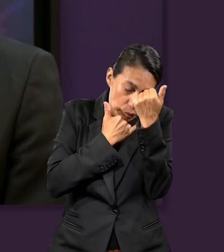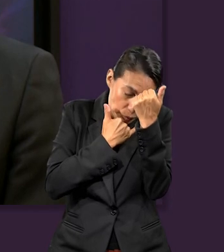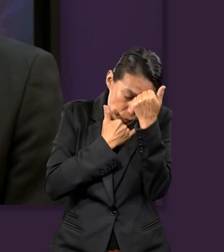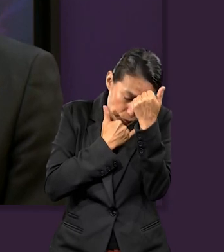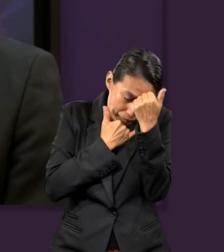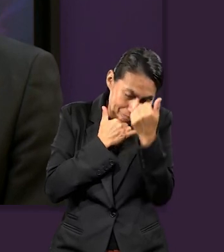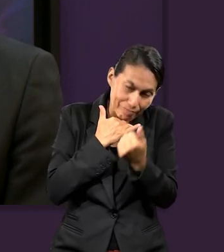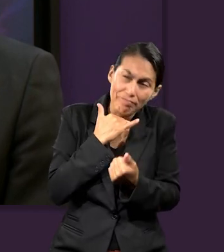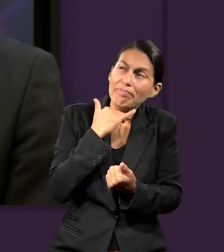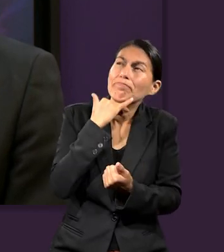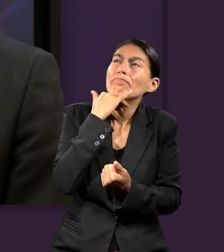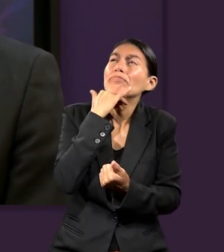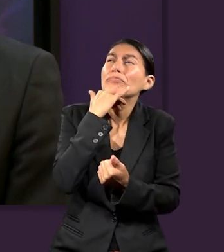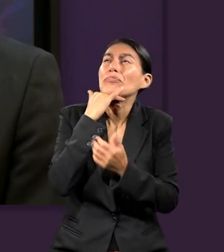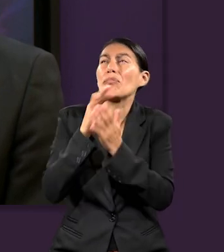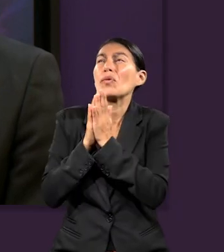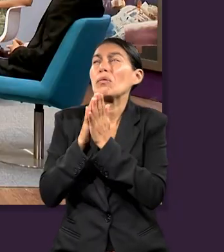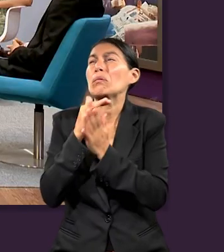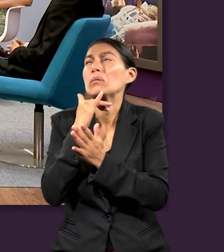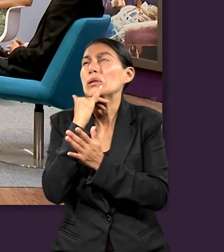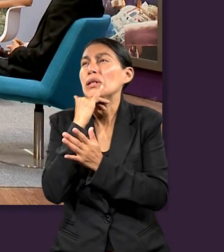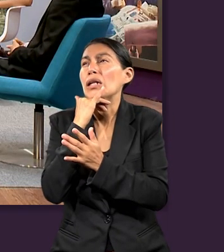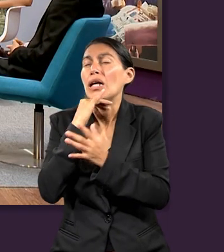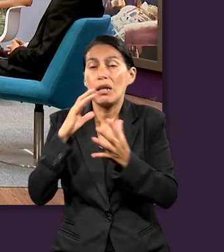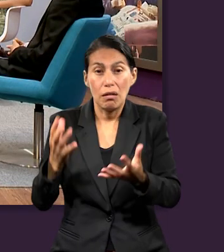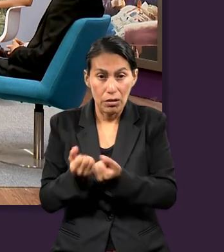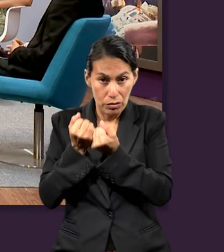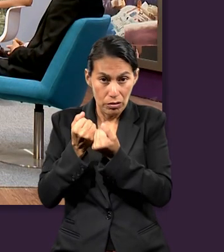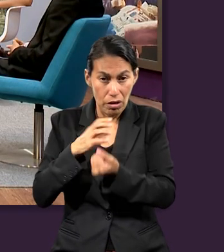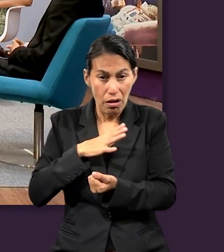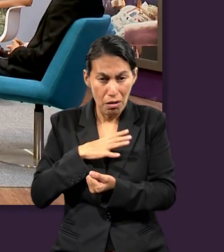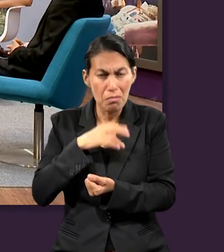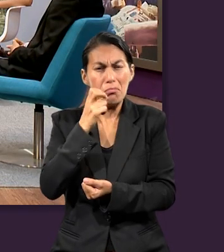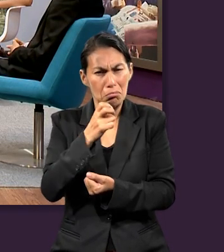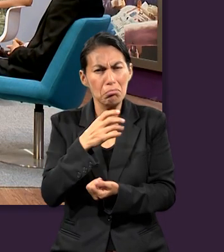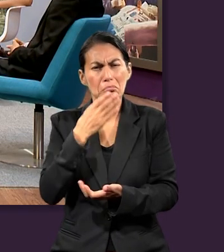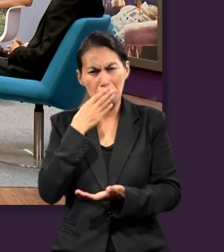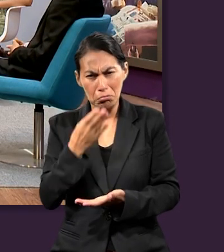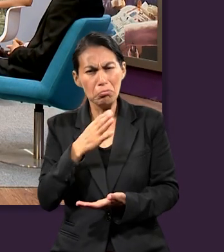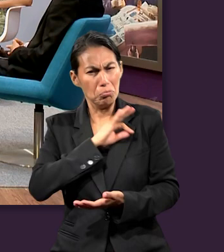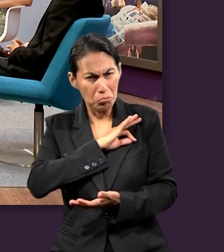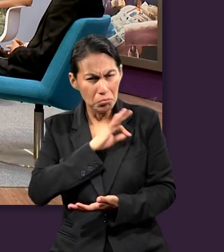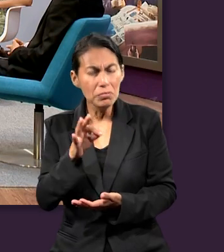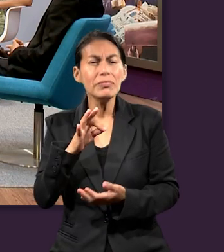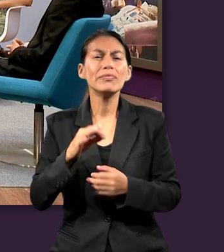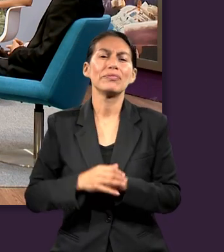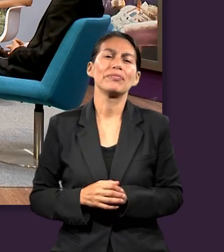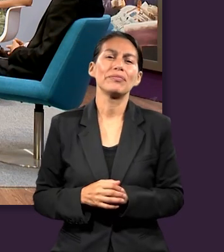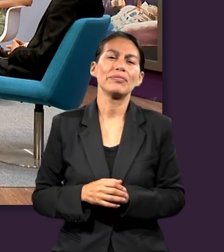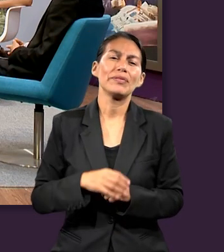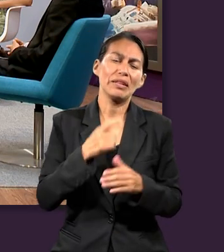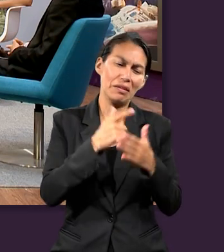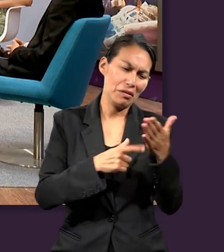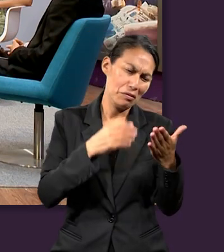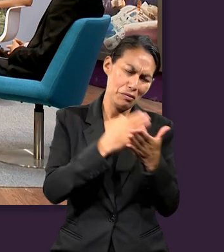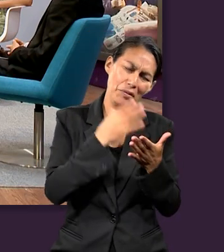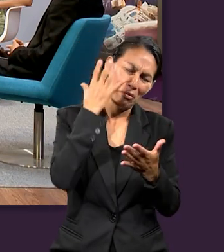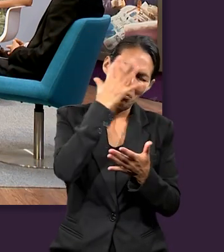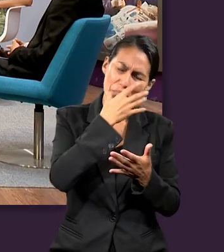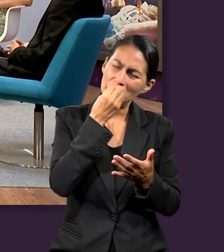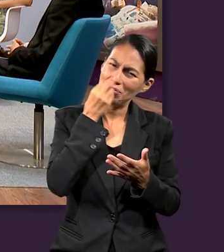el camino de la salvación muy bien Pues esta lección ha traído cosas extraordinarias muy